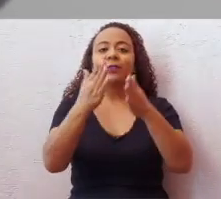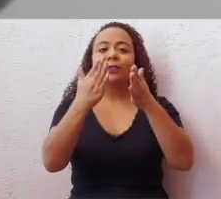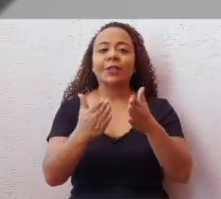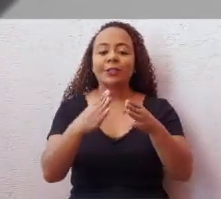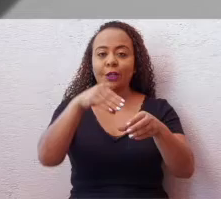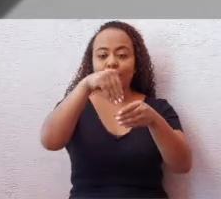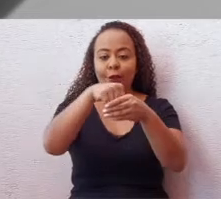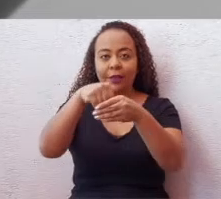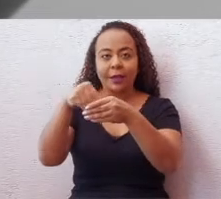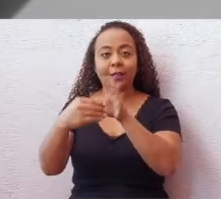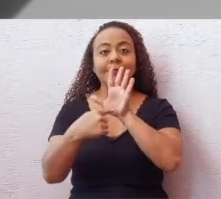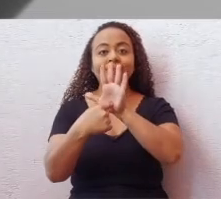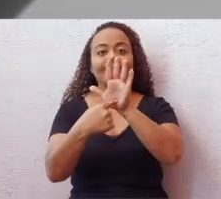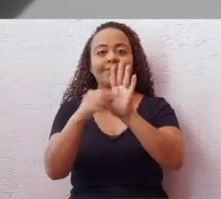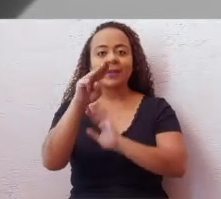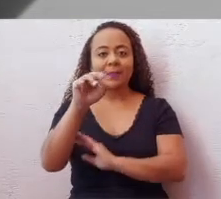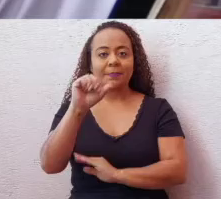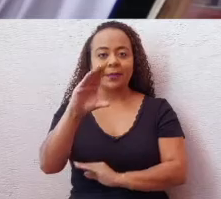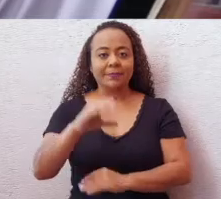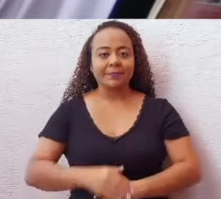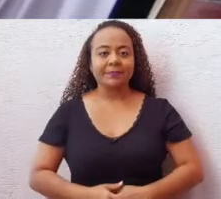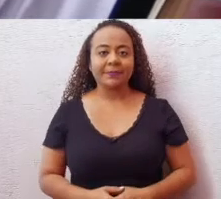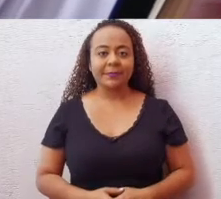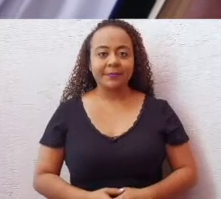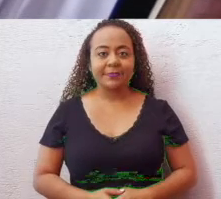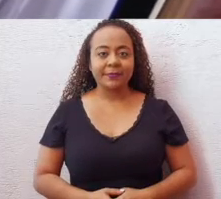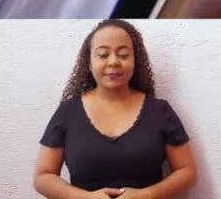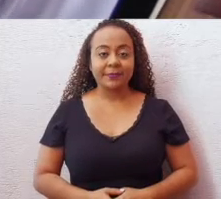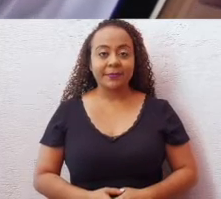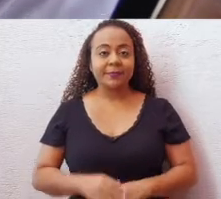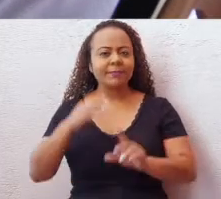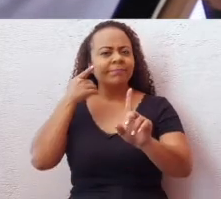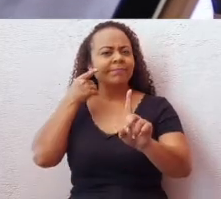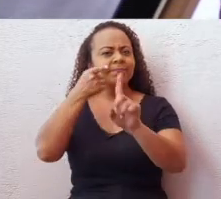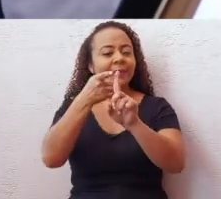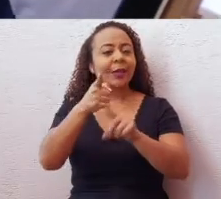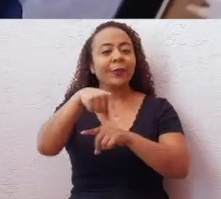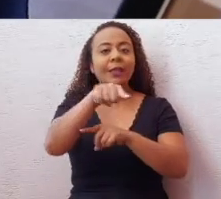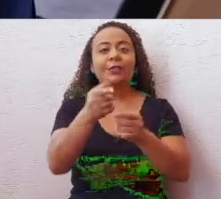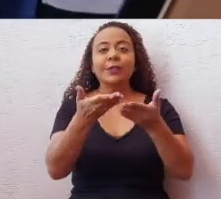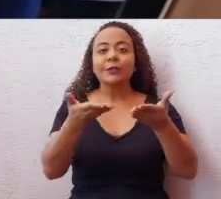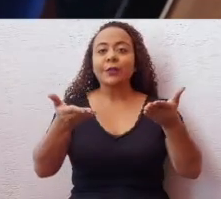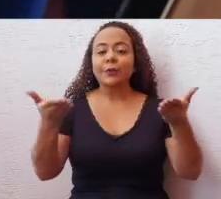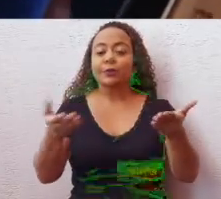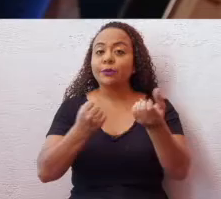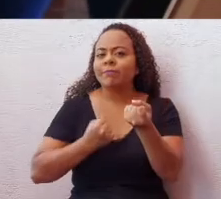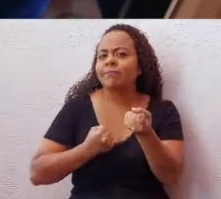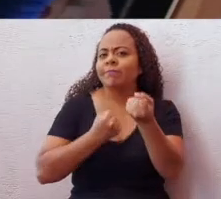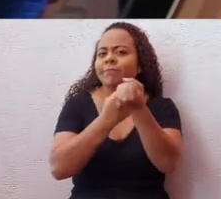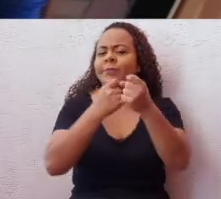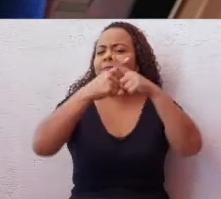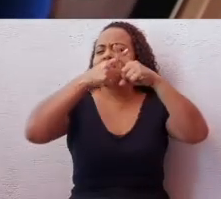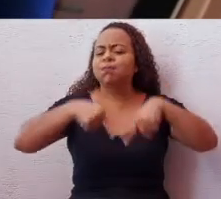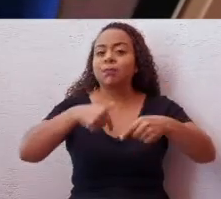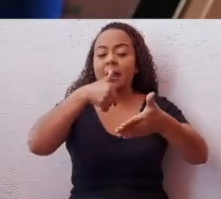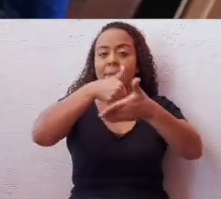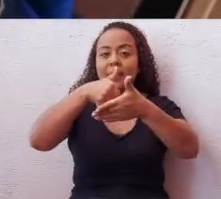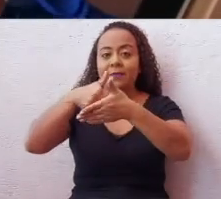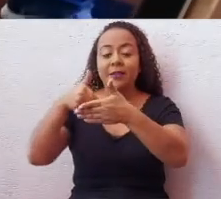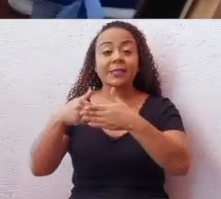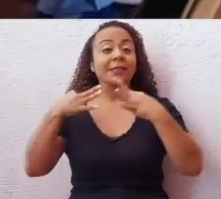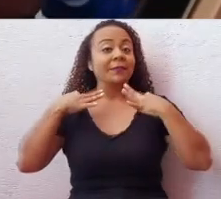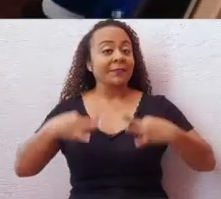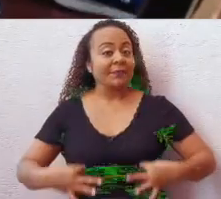de los contenidos que se exhiben en el Mac el fin de estos recursos es contribuir a eliminar las barreras